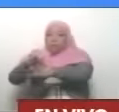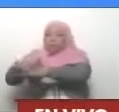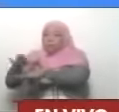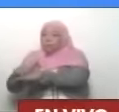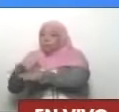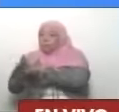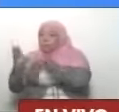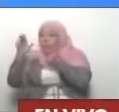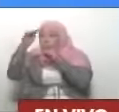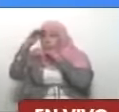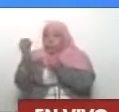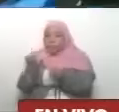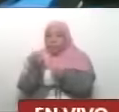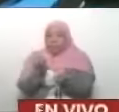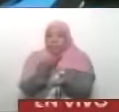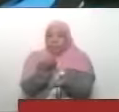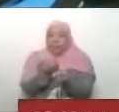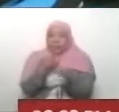todos viendo sus mensajes.